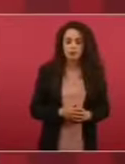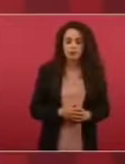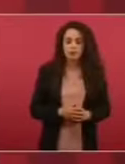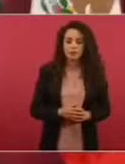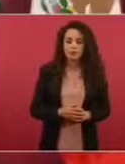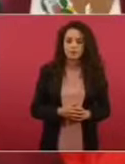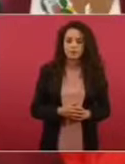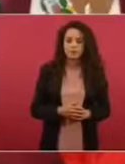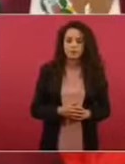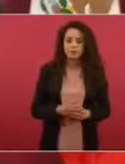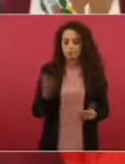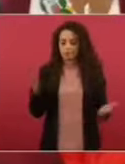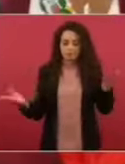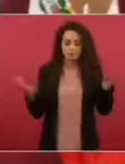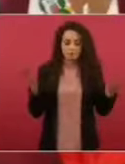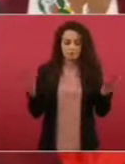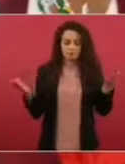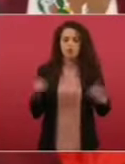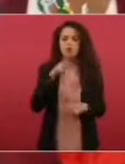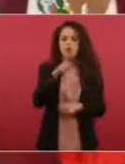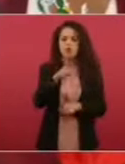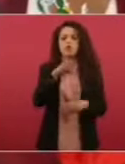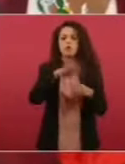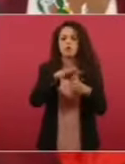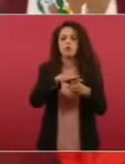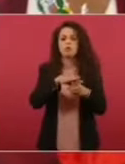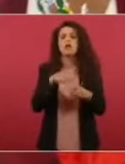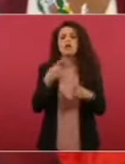¿por quién votarías?